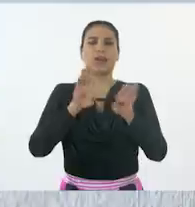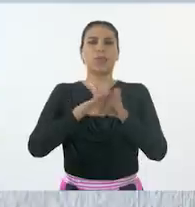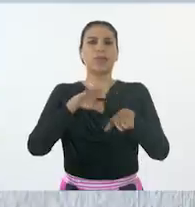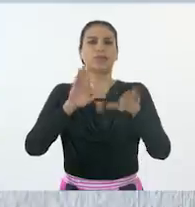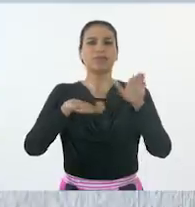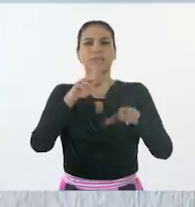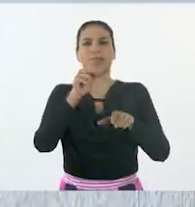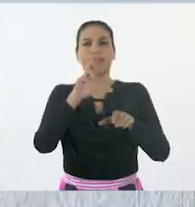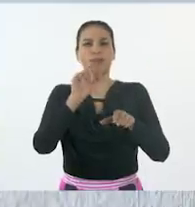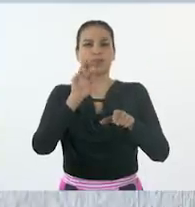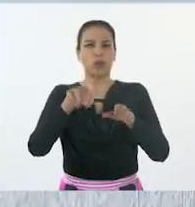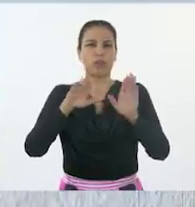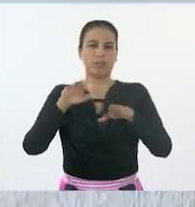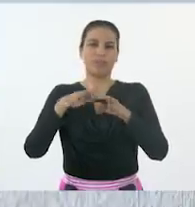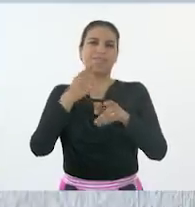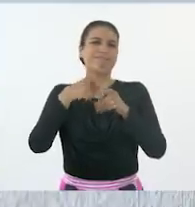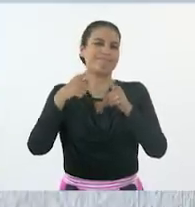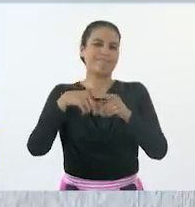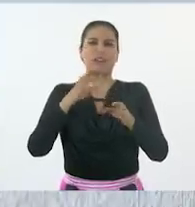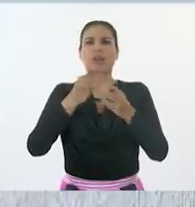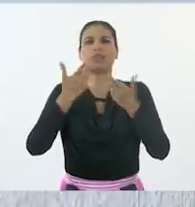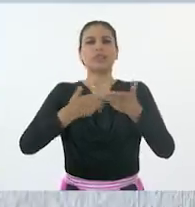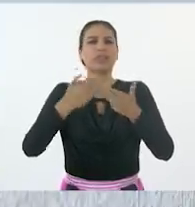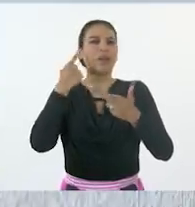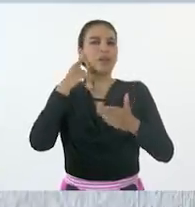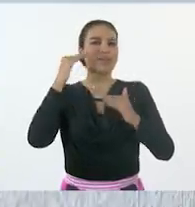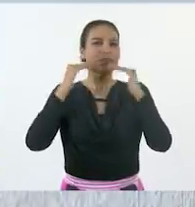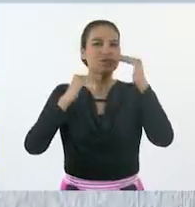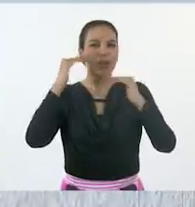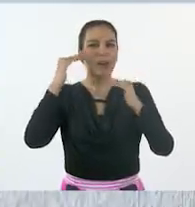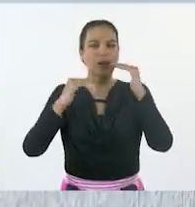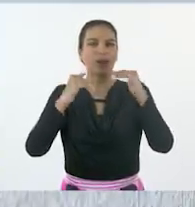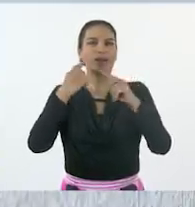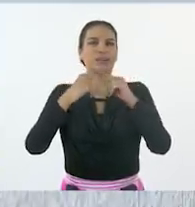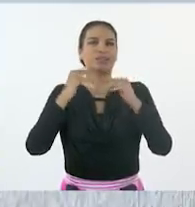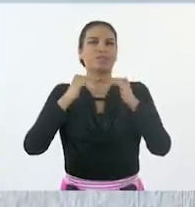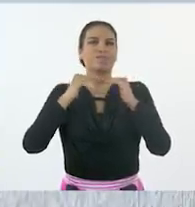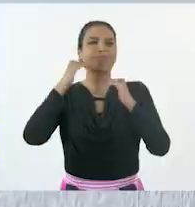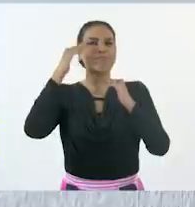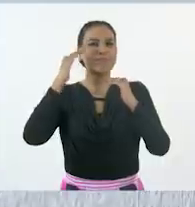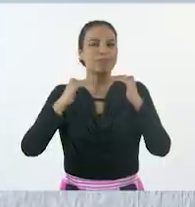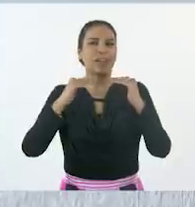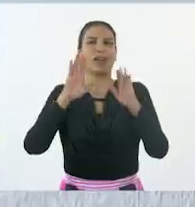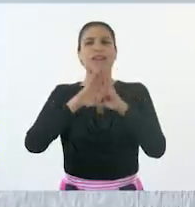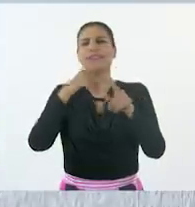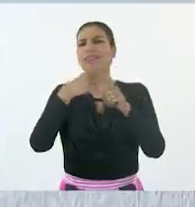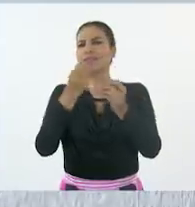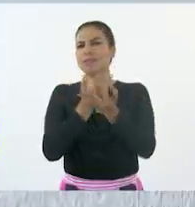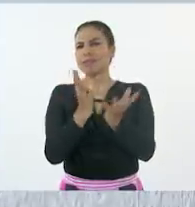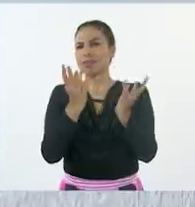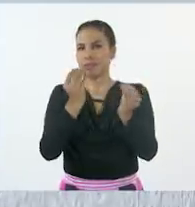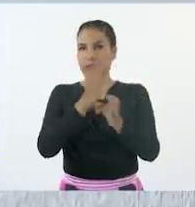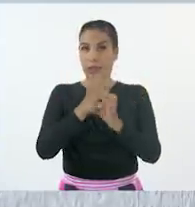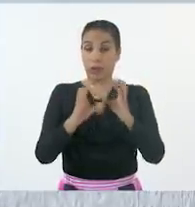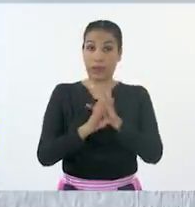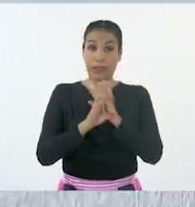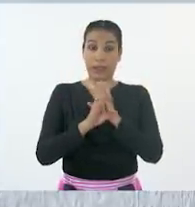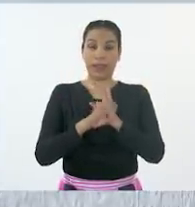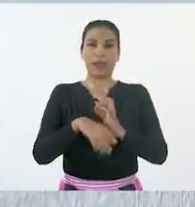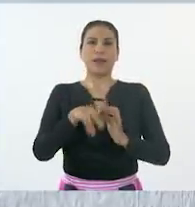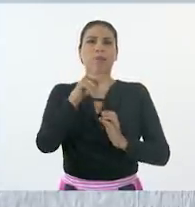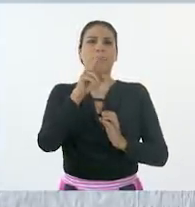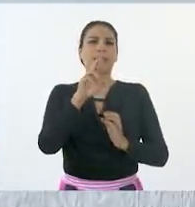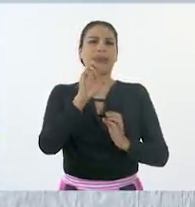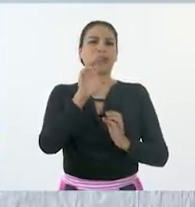es bastante amplio, es muy rico en timbres, en colores, en dinámicas, en muchas cosas. La